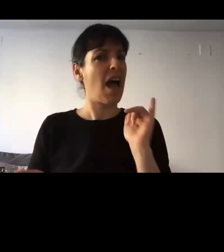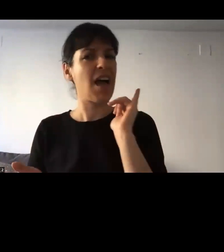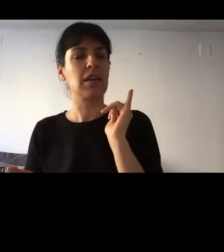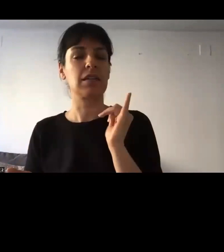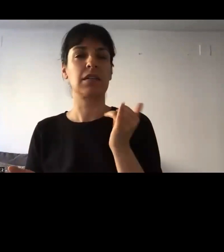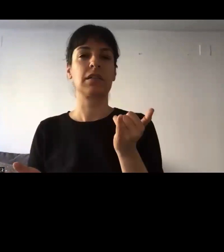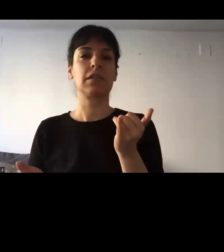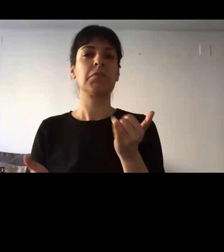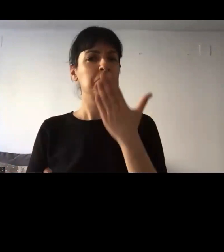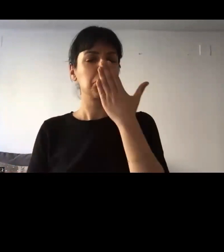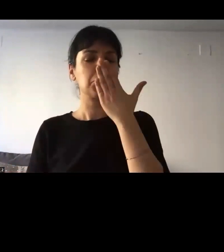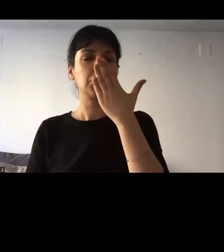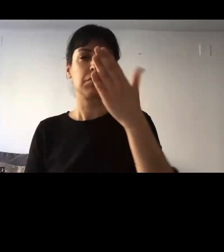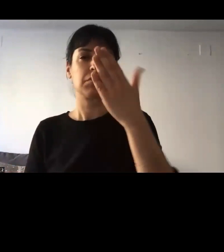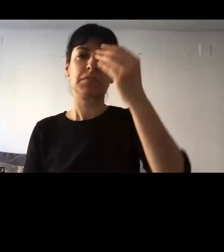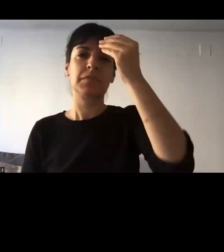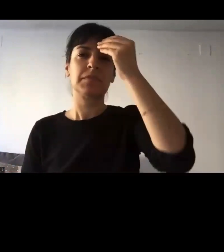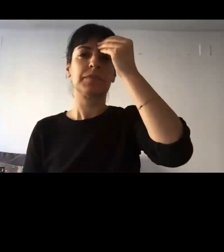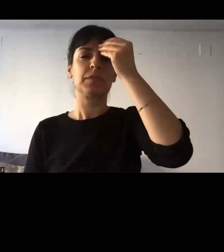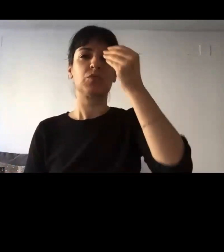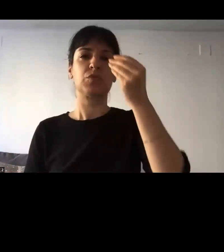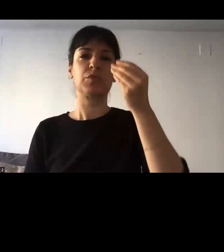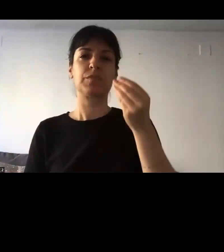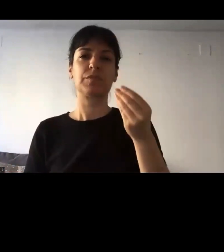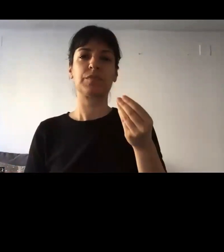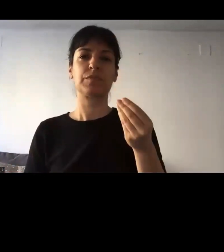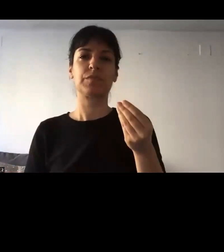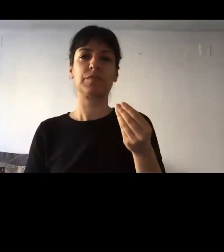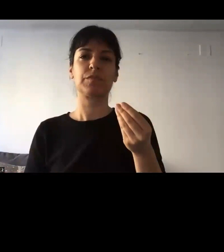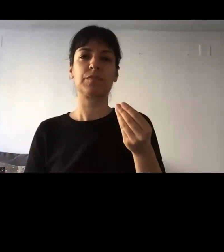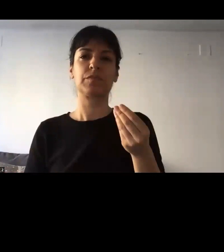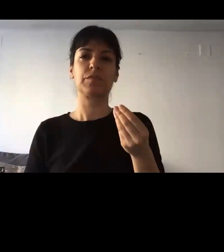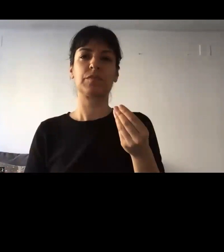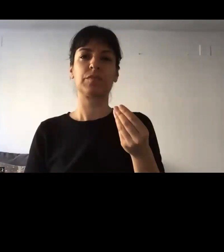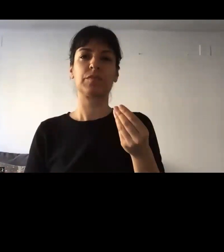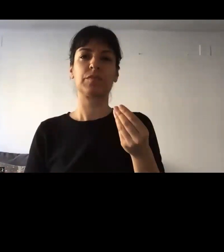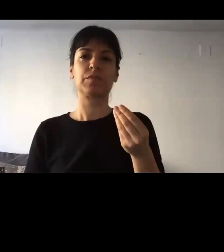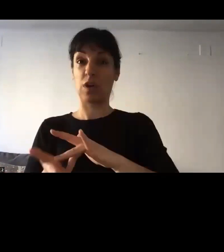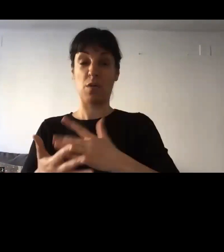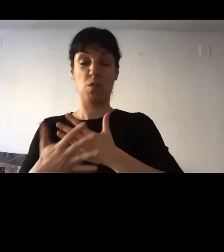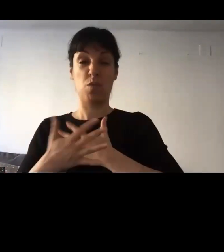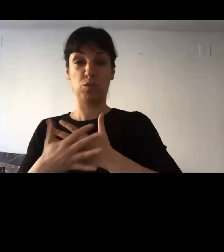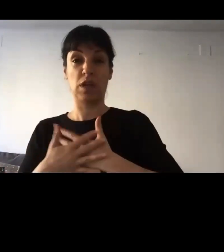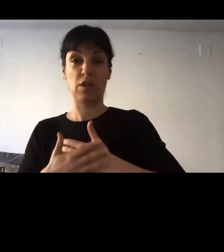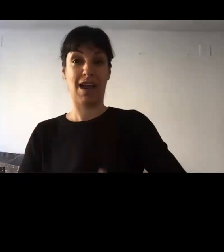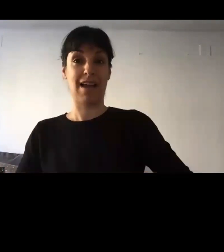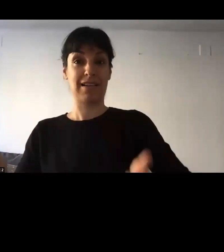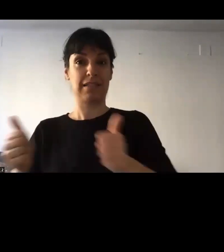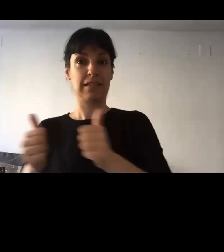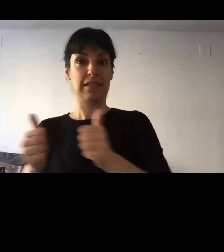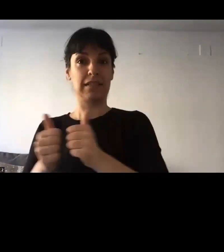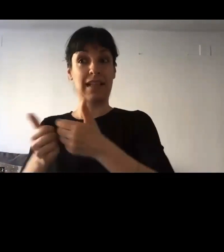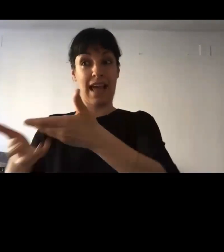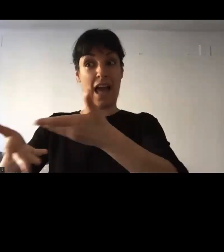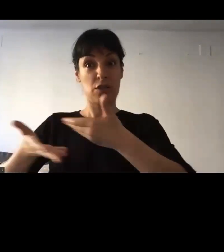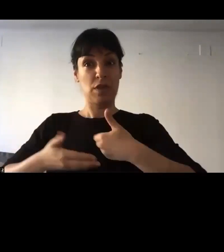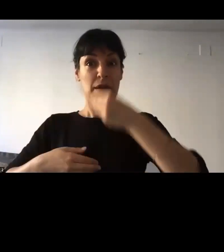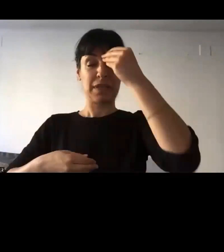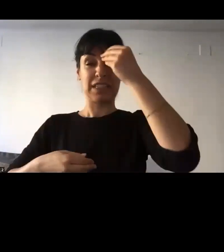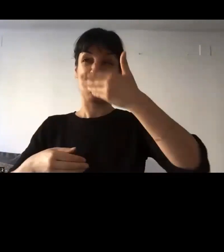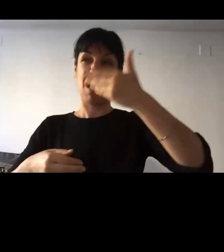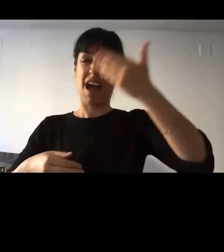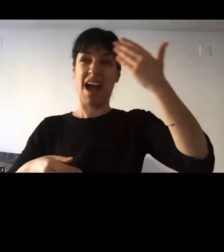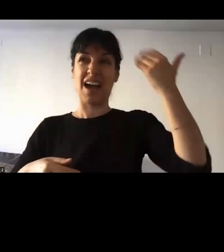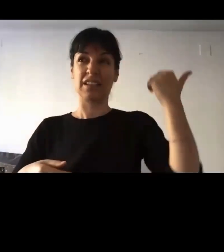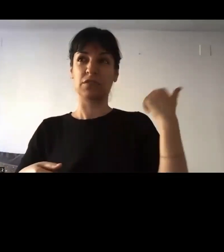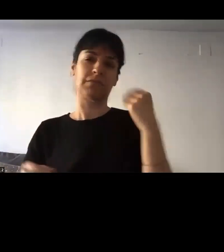sinceramente creo que cuando he recibido ayudas de voluntarios o de asistentes, creo que de los últimos años es de las mejores cosas que me